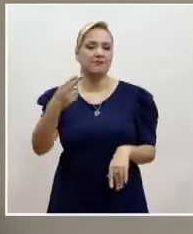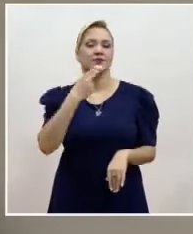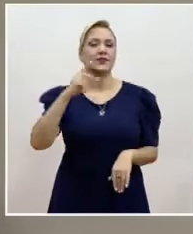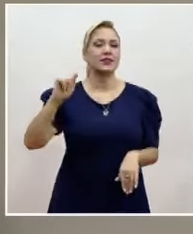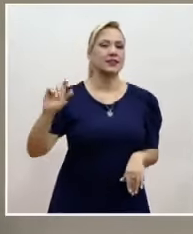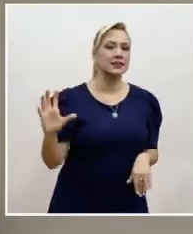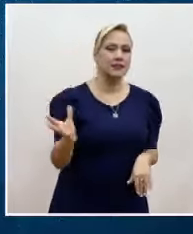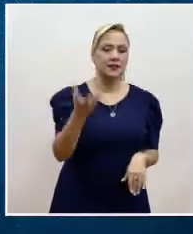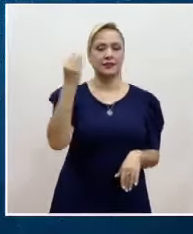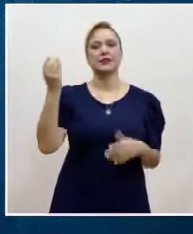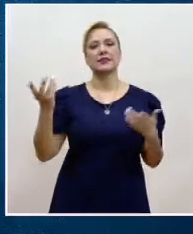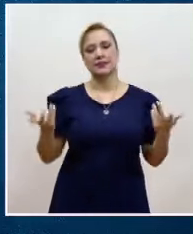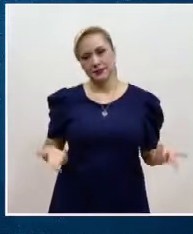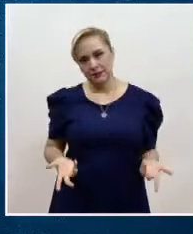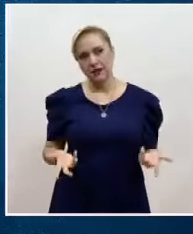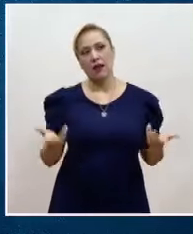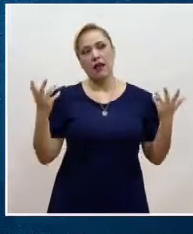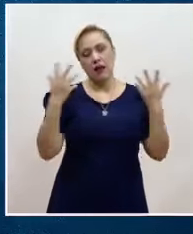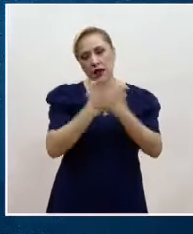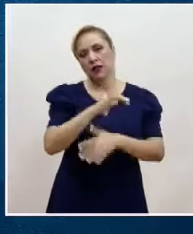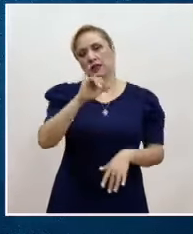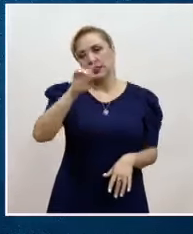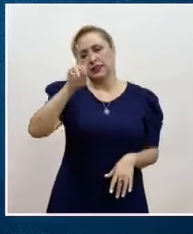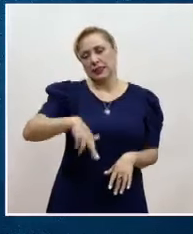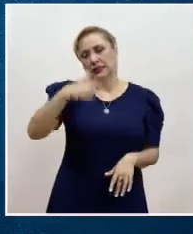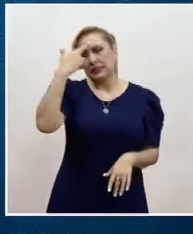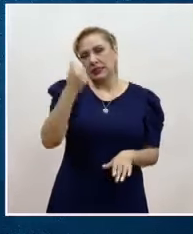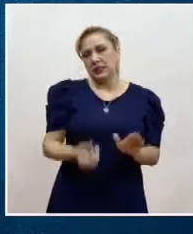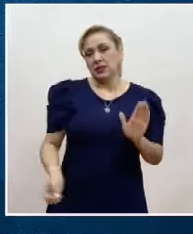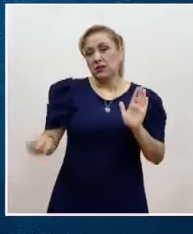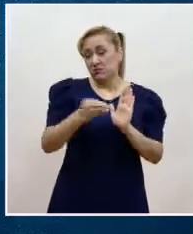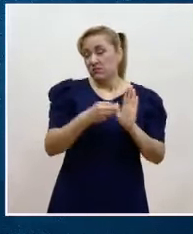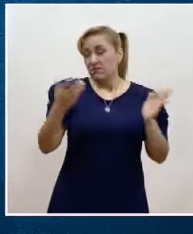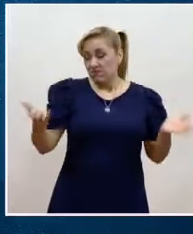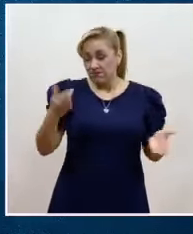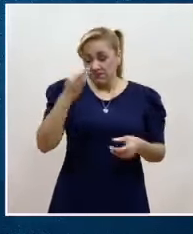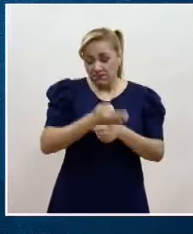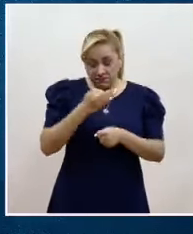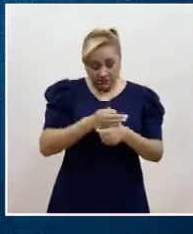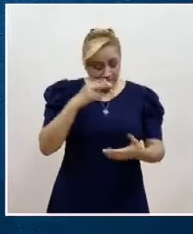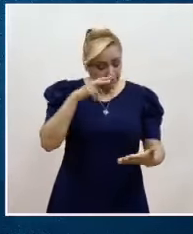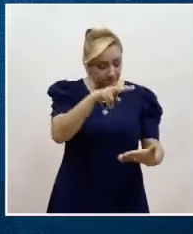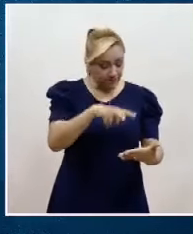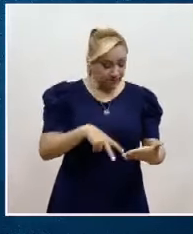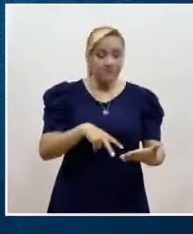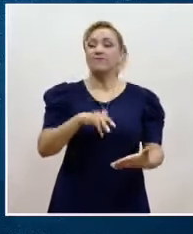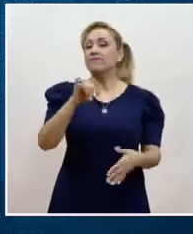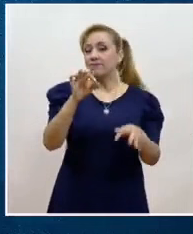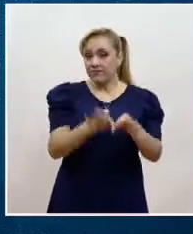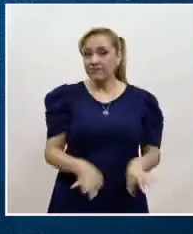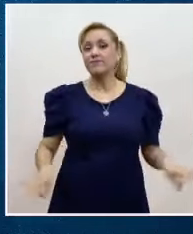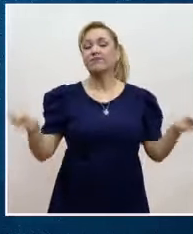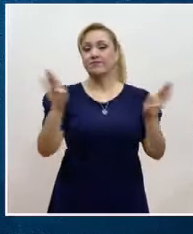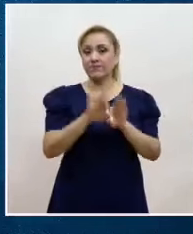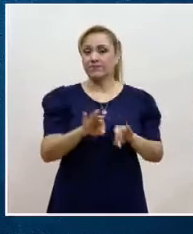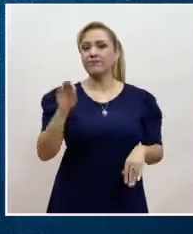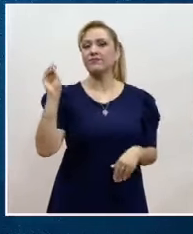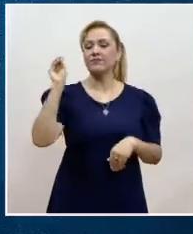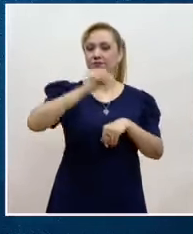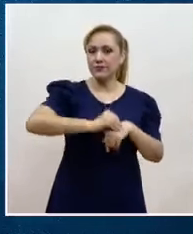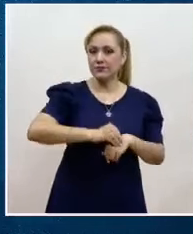necesidad de reconocerse jurídicamente y entonces ahorita está, digamos, de manera mucho más importante, tanto implementada